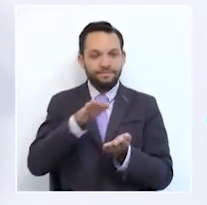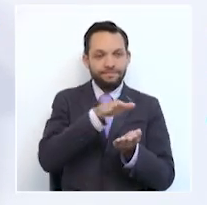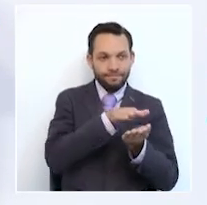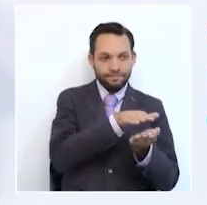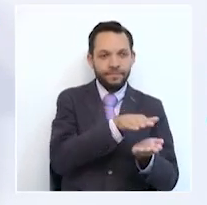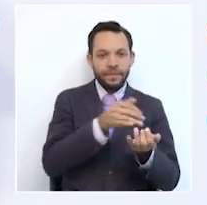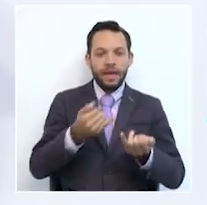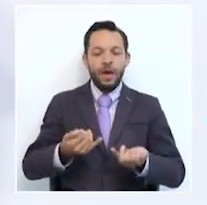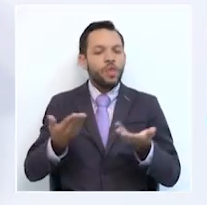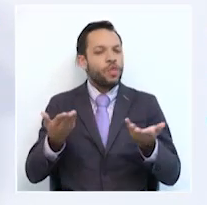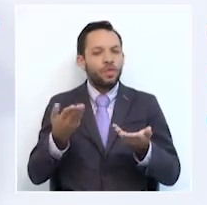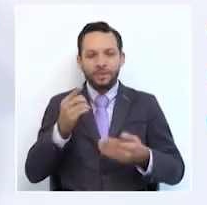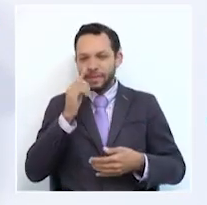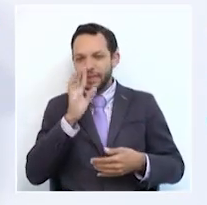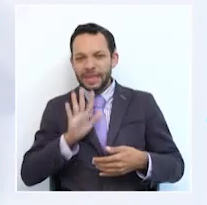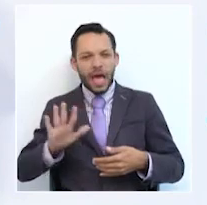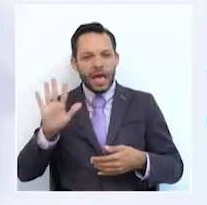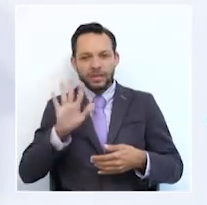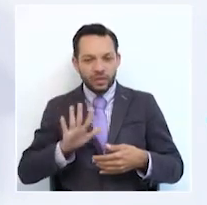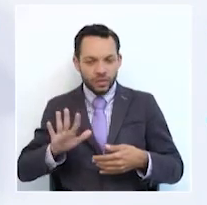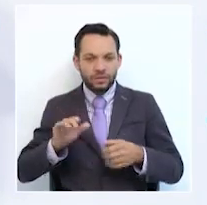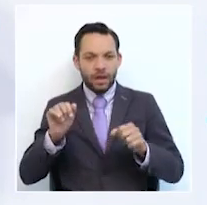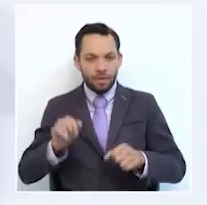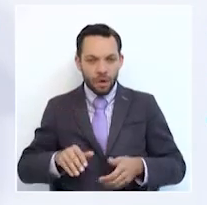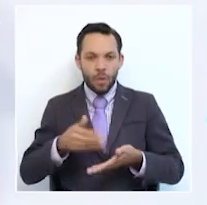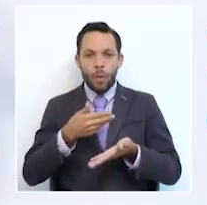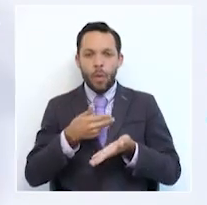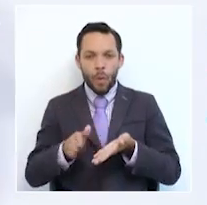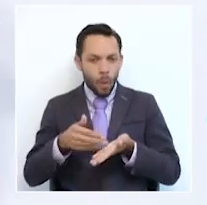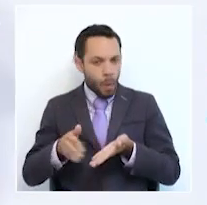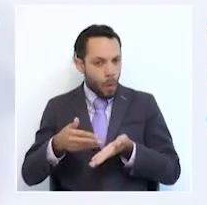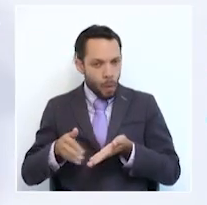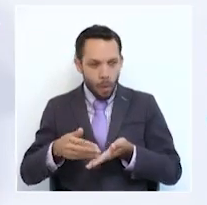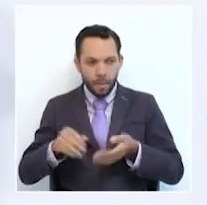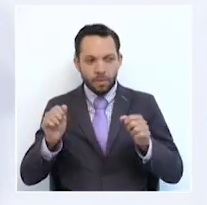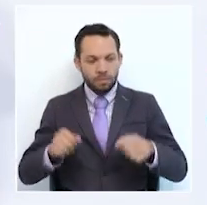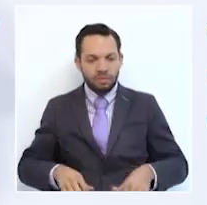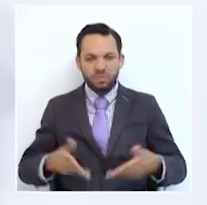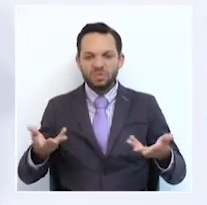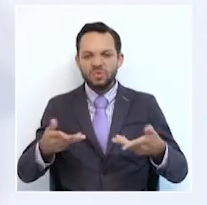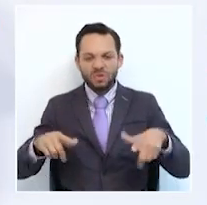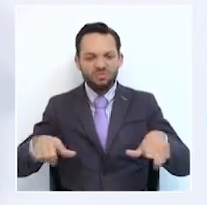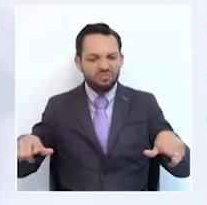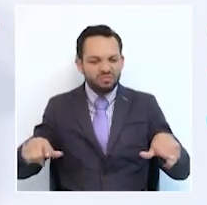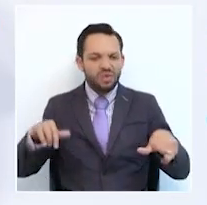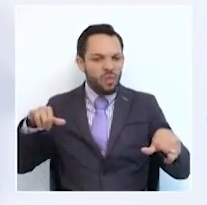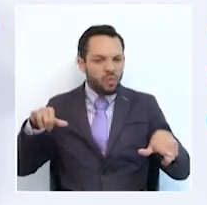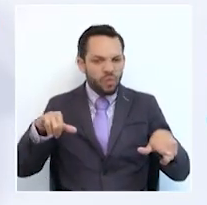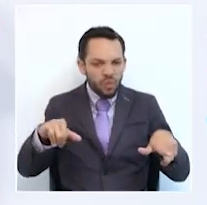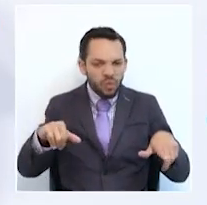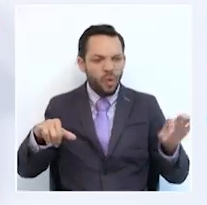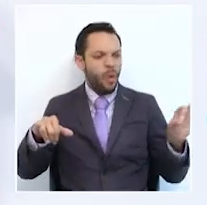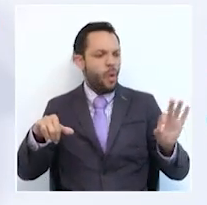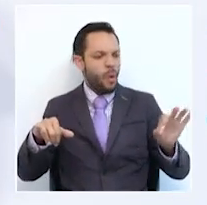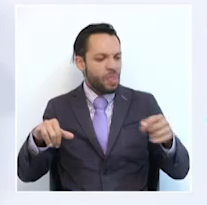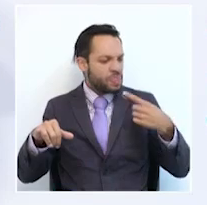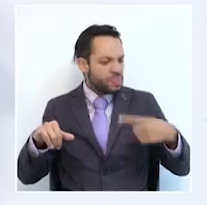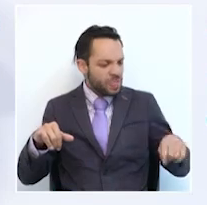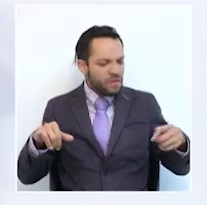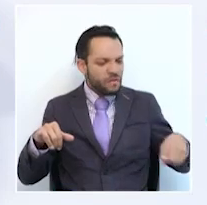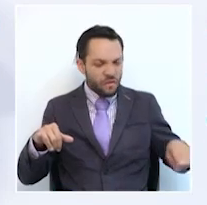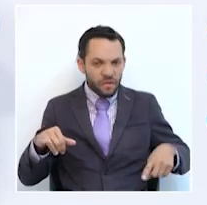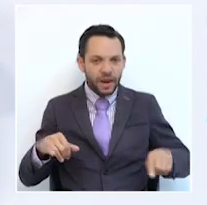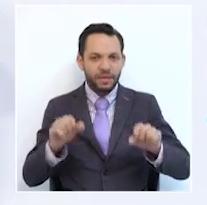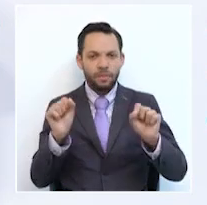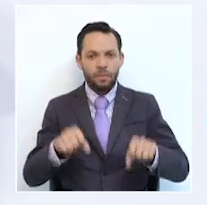nacional y en panamericana están en todo colombia en aeropuertos y demás y con un costo realmente muy